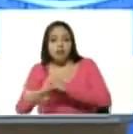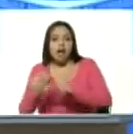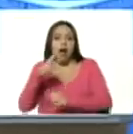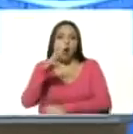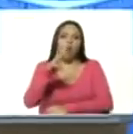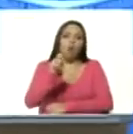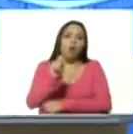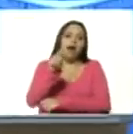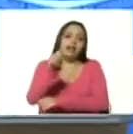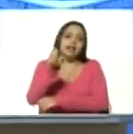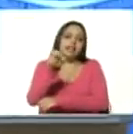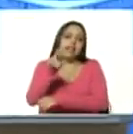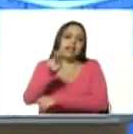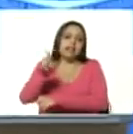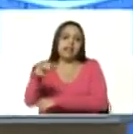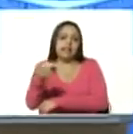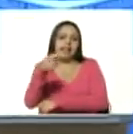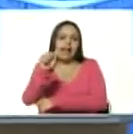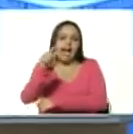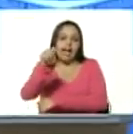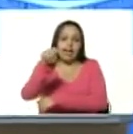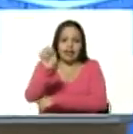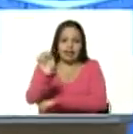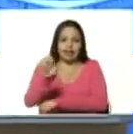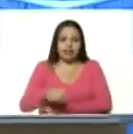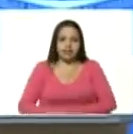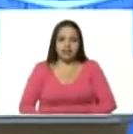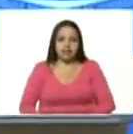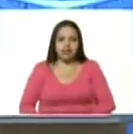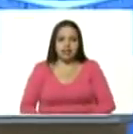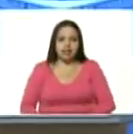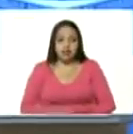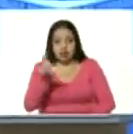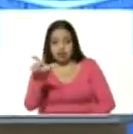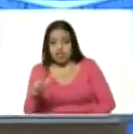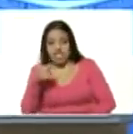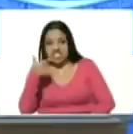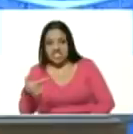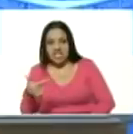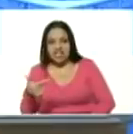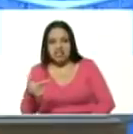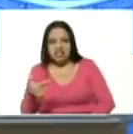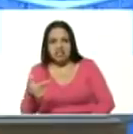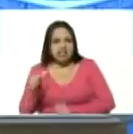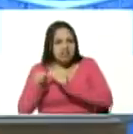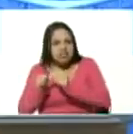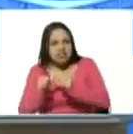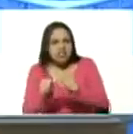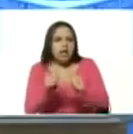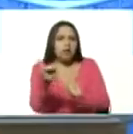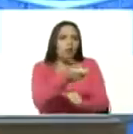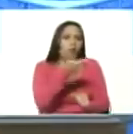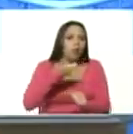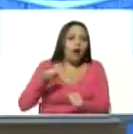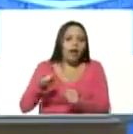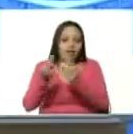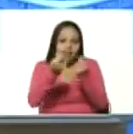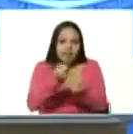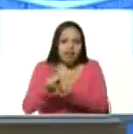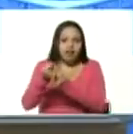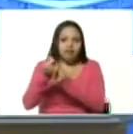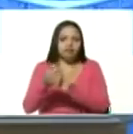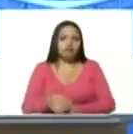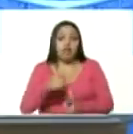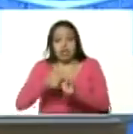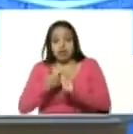Nixon, Garganta Profunda les decía a estos dos periodistas: síguele la pista al dinero. Y eso es justamente